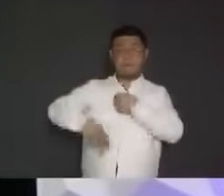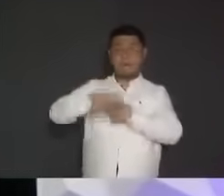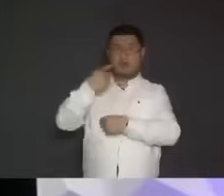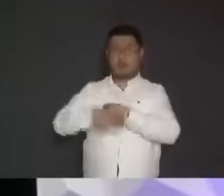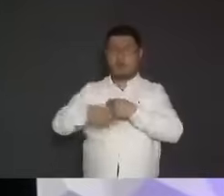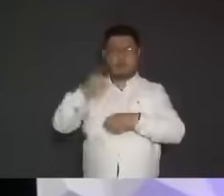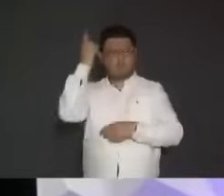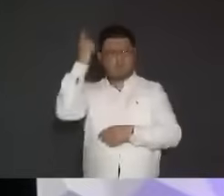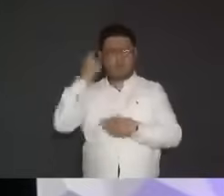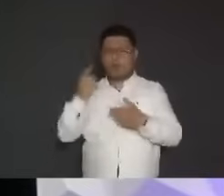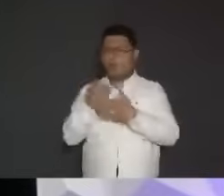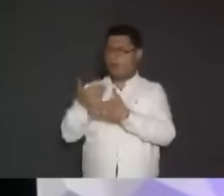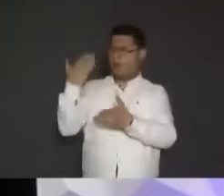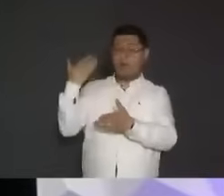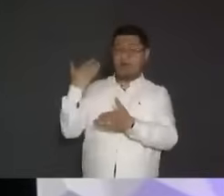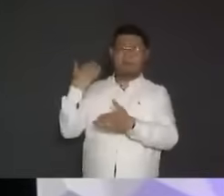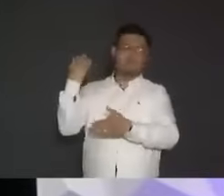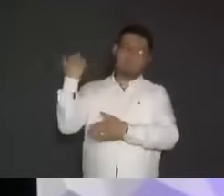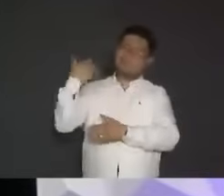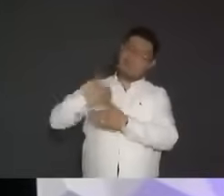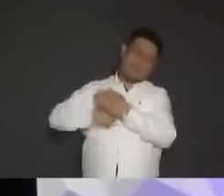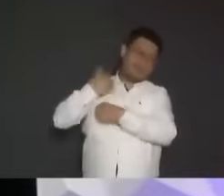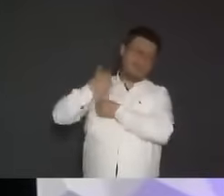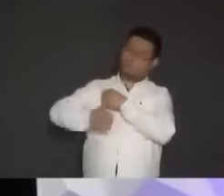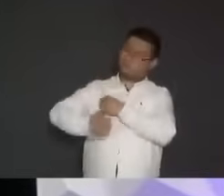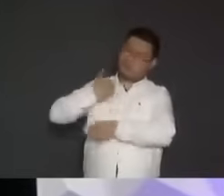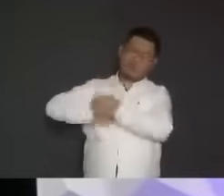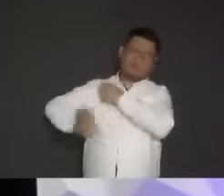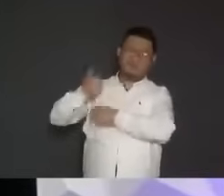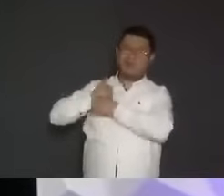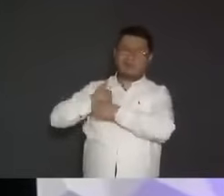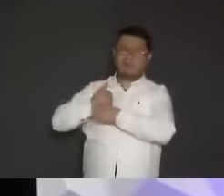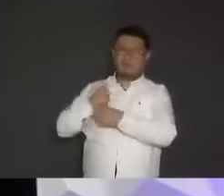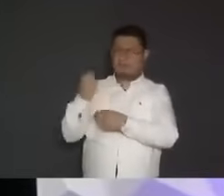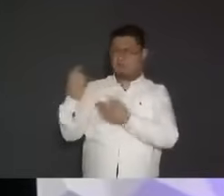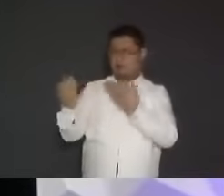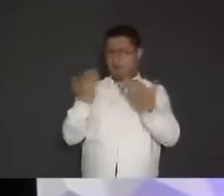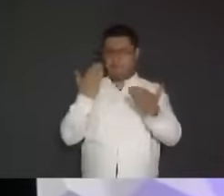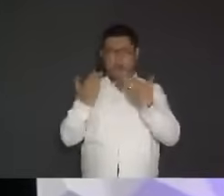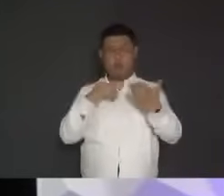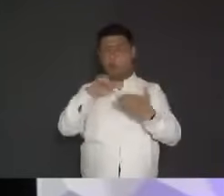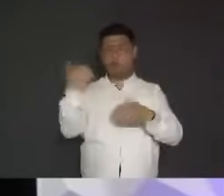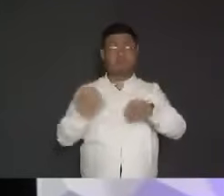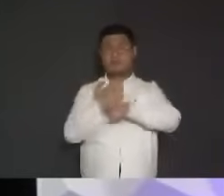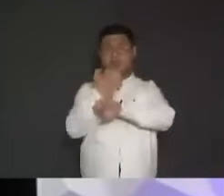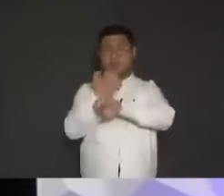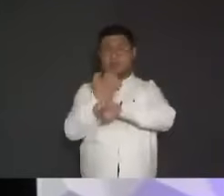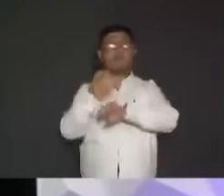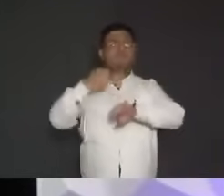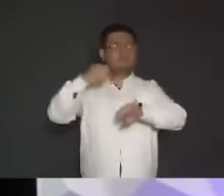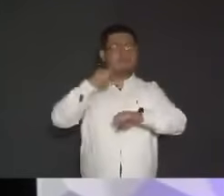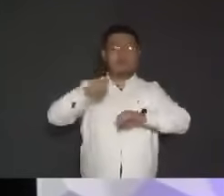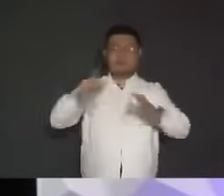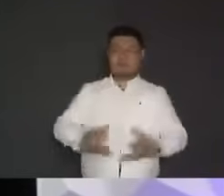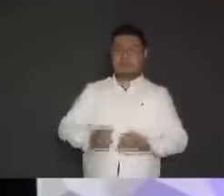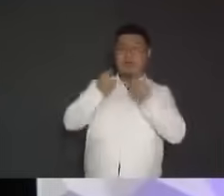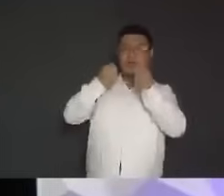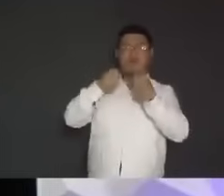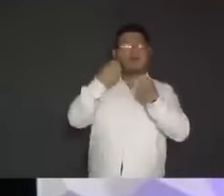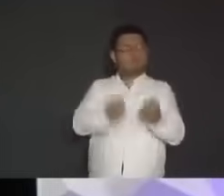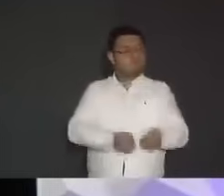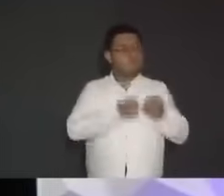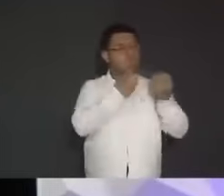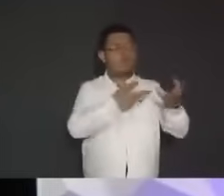antes. Compararnos con otros estados no nos va a salvar de la delincuencia. Lo que nos va a salvar de la delincuencia es darle a los ciudadanos